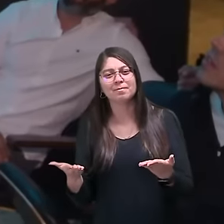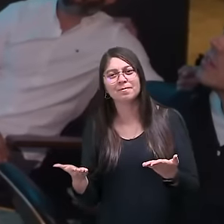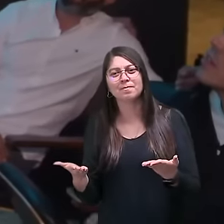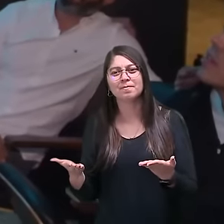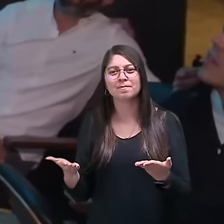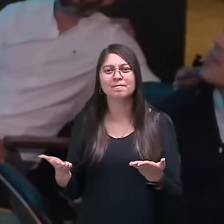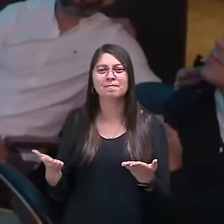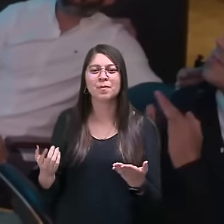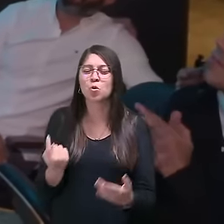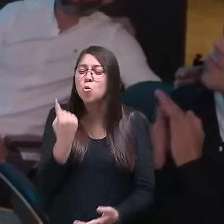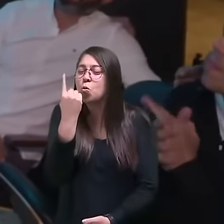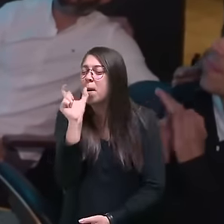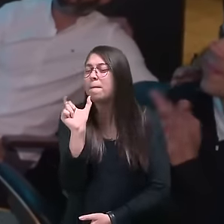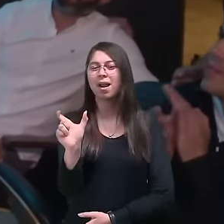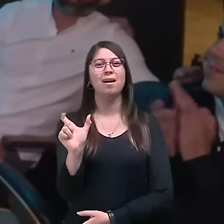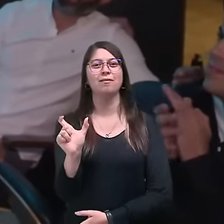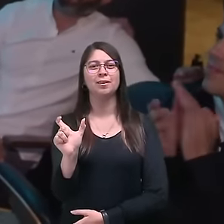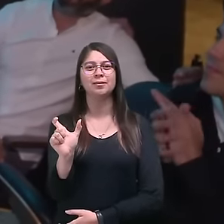Es una palabra.